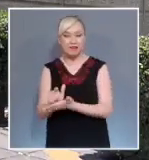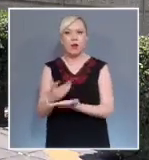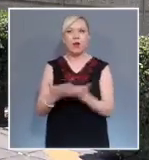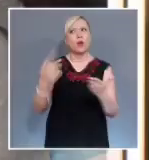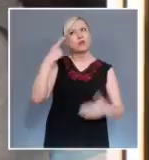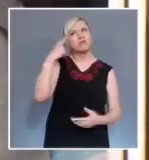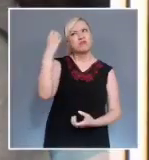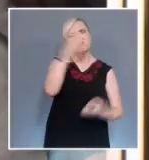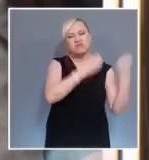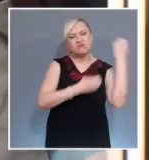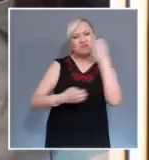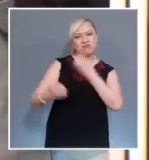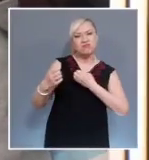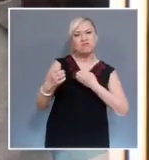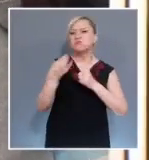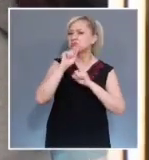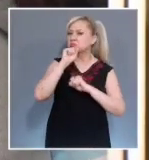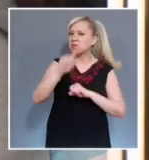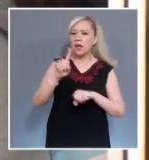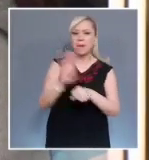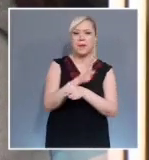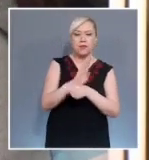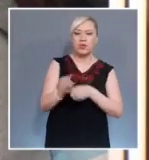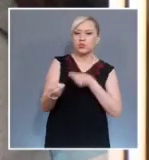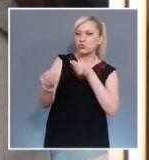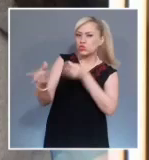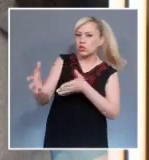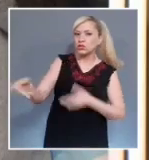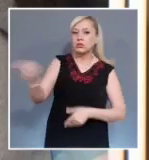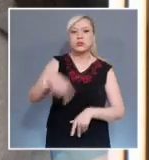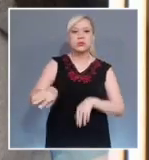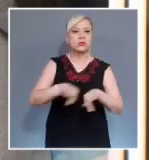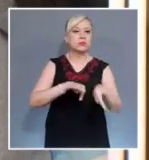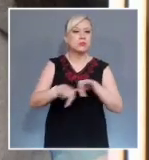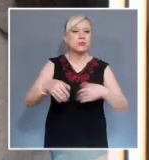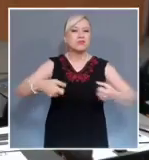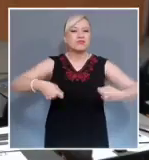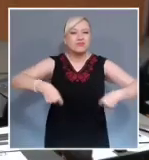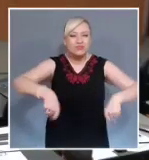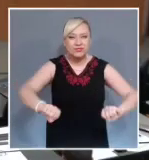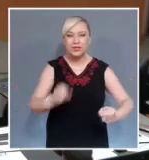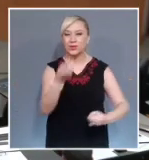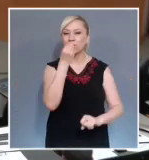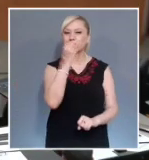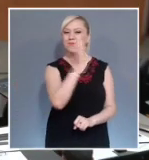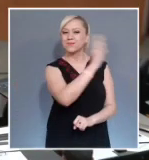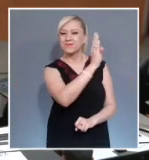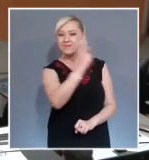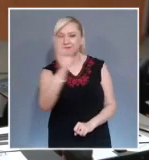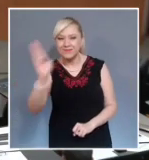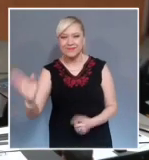los mismos beneficios y derechos a los trabajadores independientes que a través de ese programa están recuperando derechos